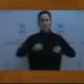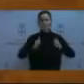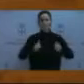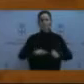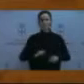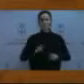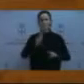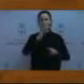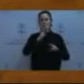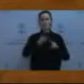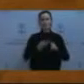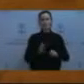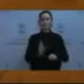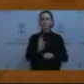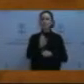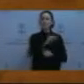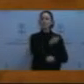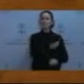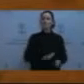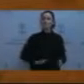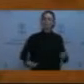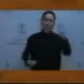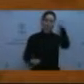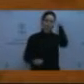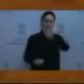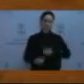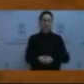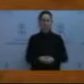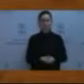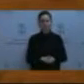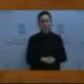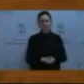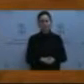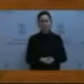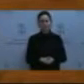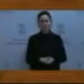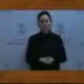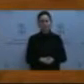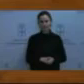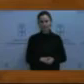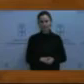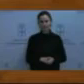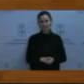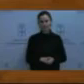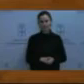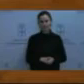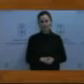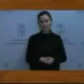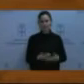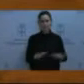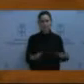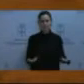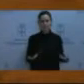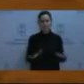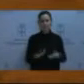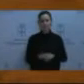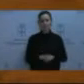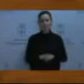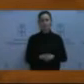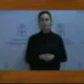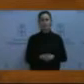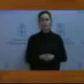como titular de esta explotación es el hombre, por lo que realmente no se